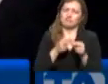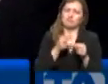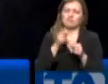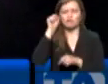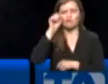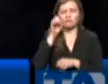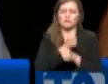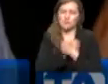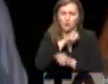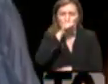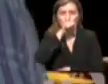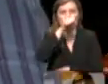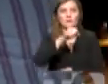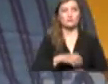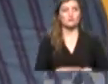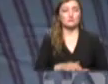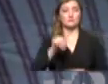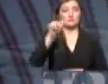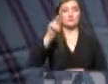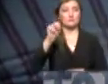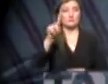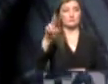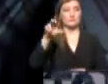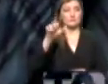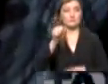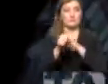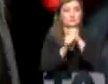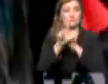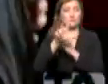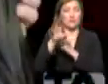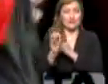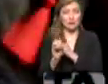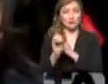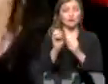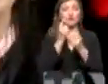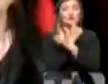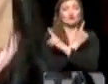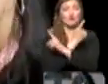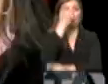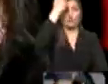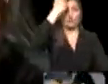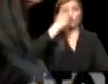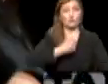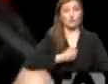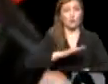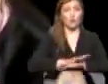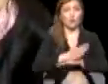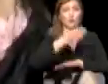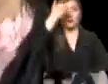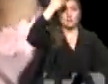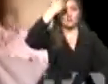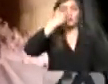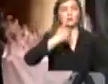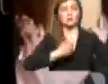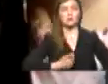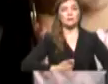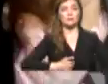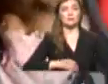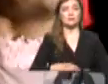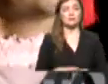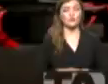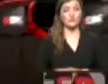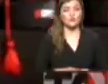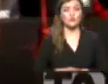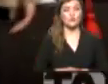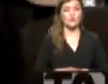cine y por la actuación. Andrea actualmente tiene 30 años, tiene discapacidad motriz producto de una parálisis cerebral y pese a